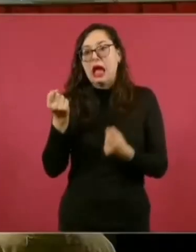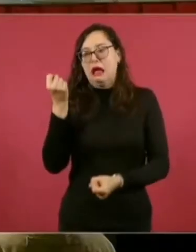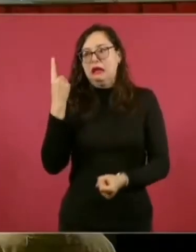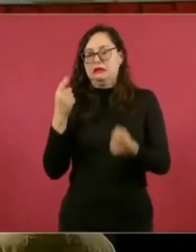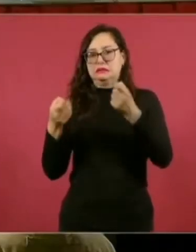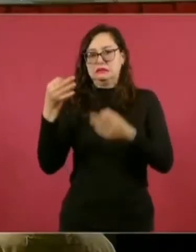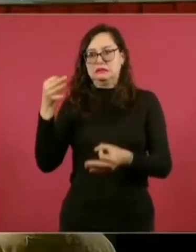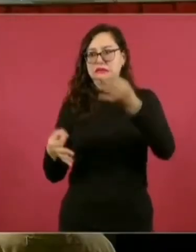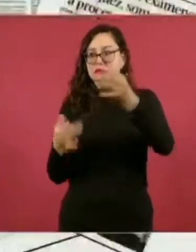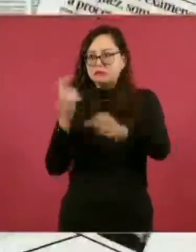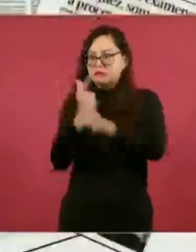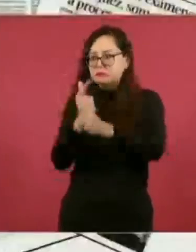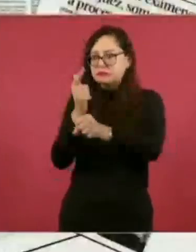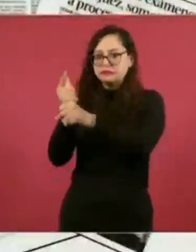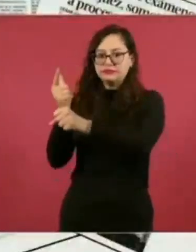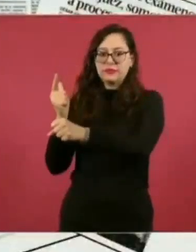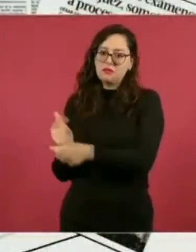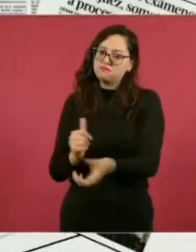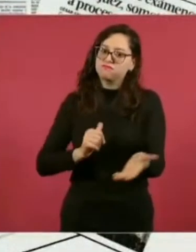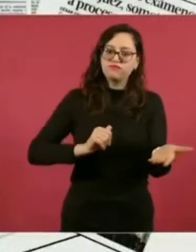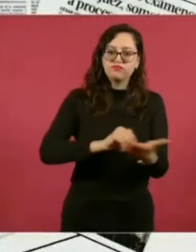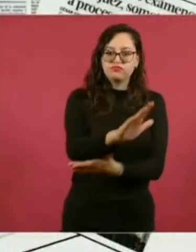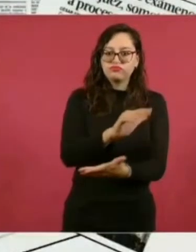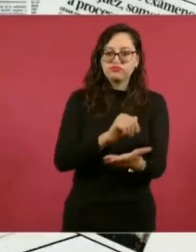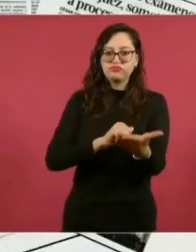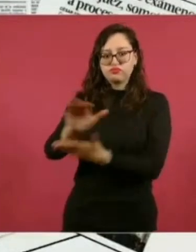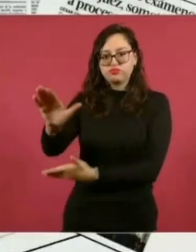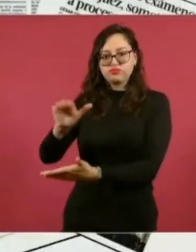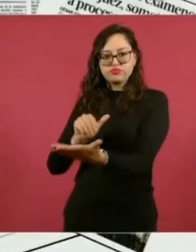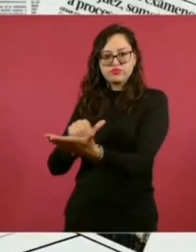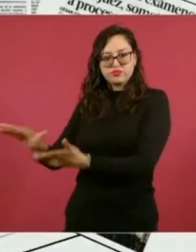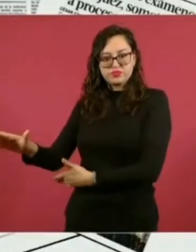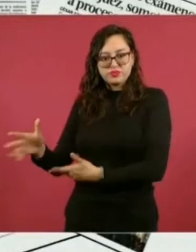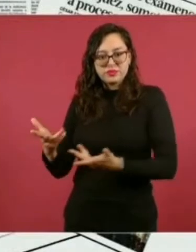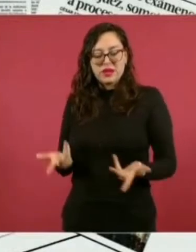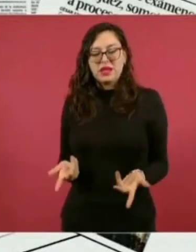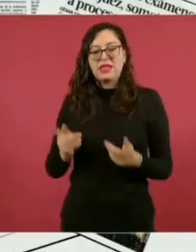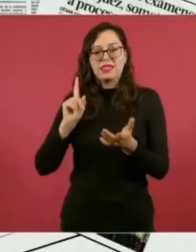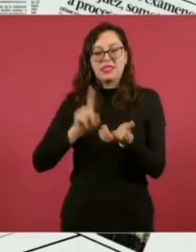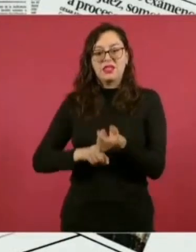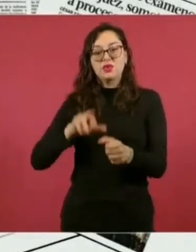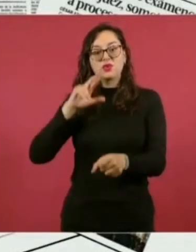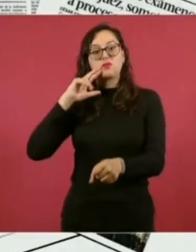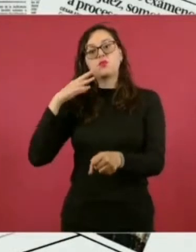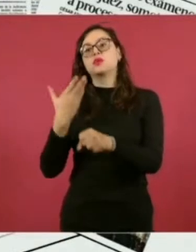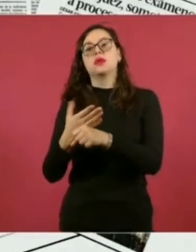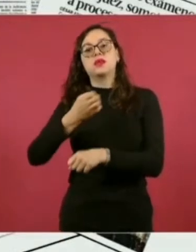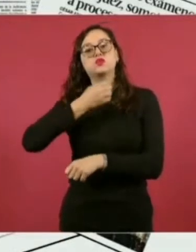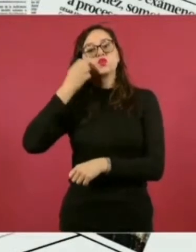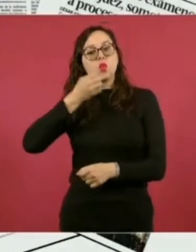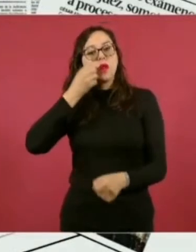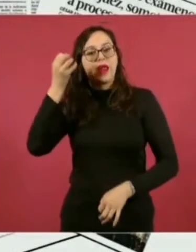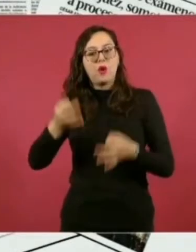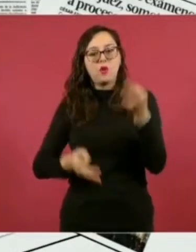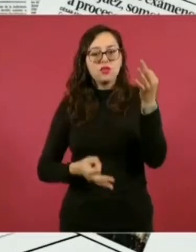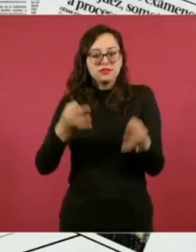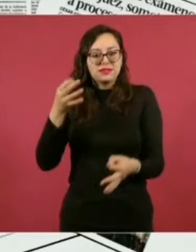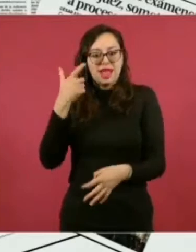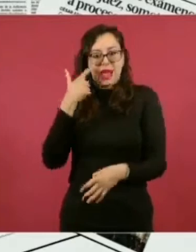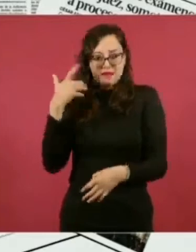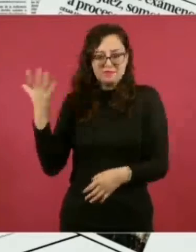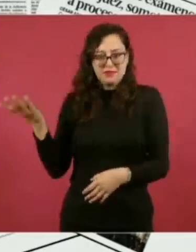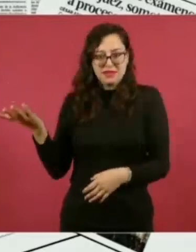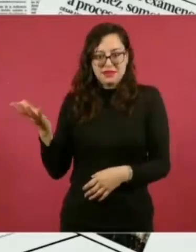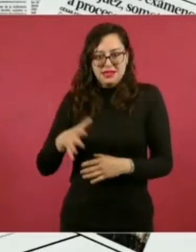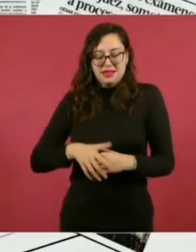destituidos los que estuvieron a cargo de la escuela judicial por haber vendido estos exámenes